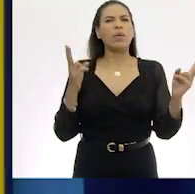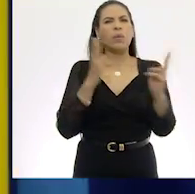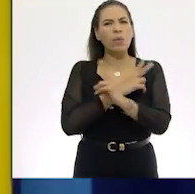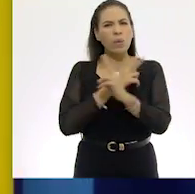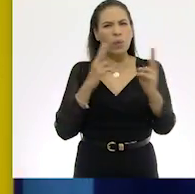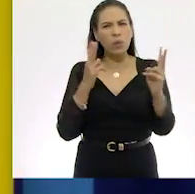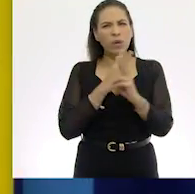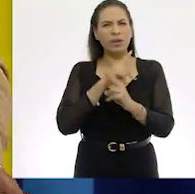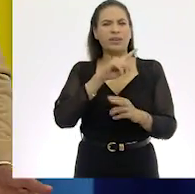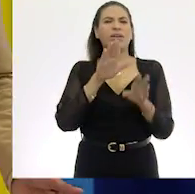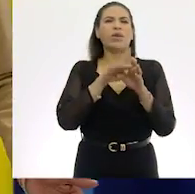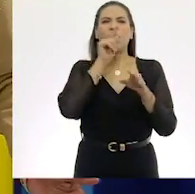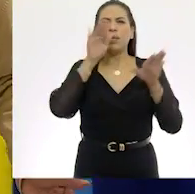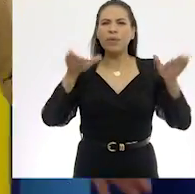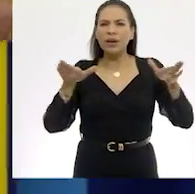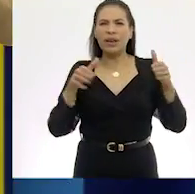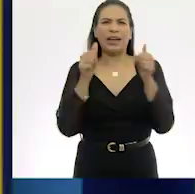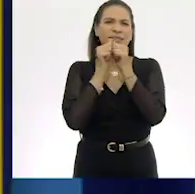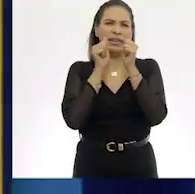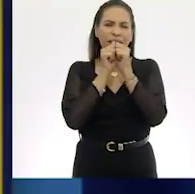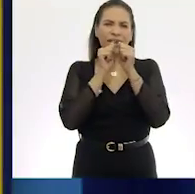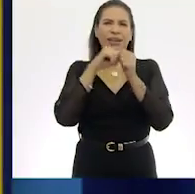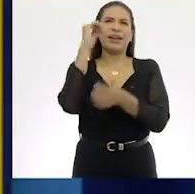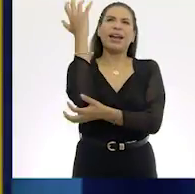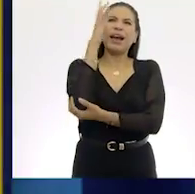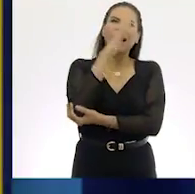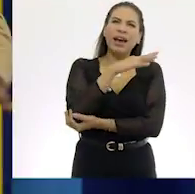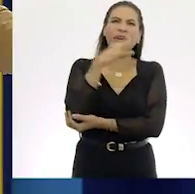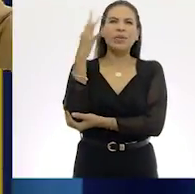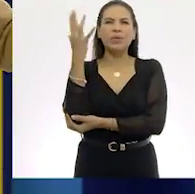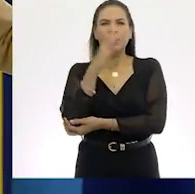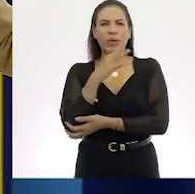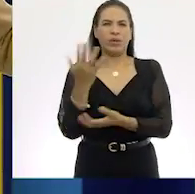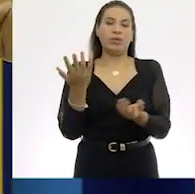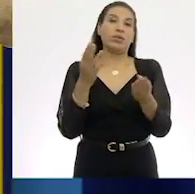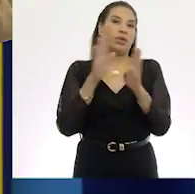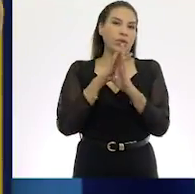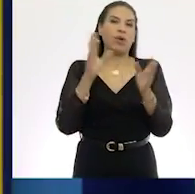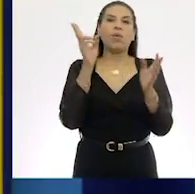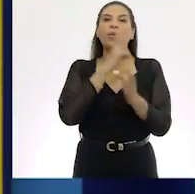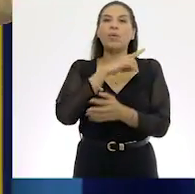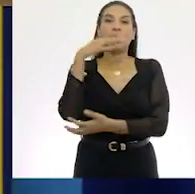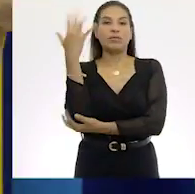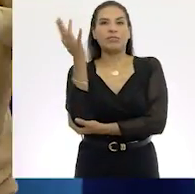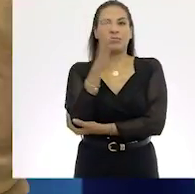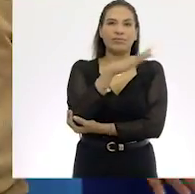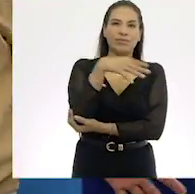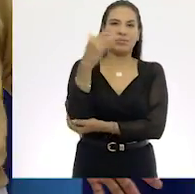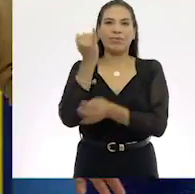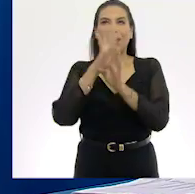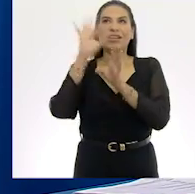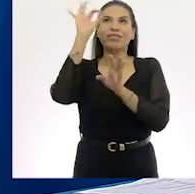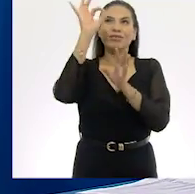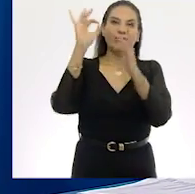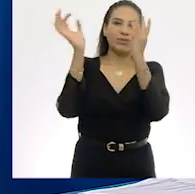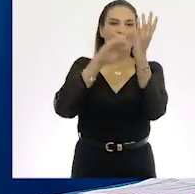el zanate, la ardilla, la rama de los árboles que se sacuden como si estuvieran espantando